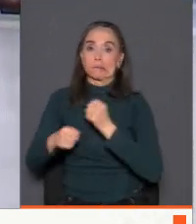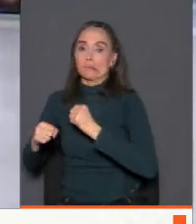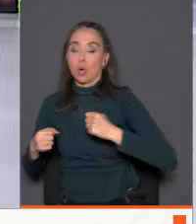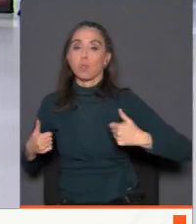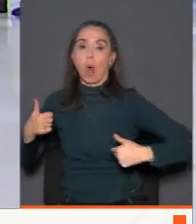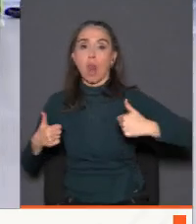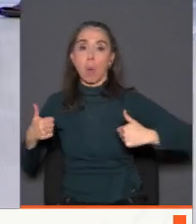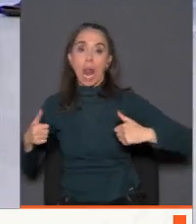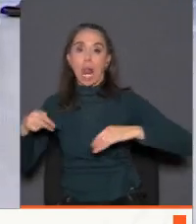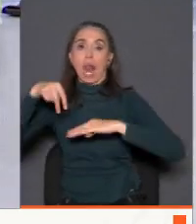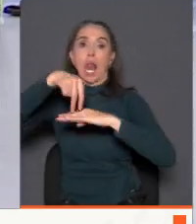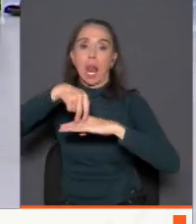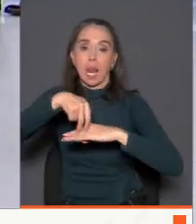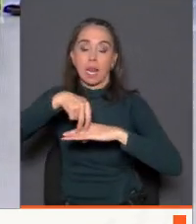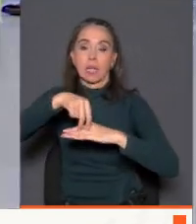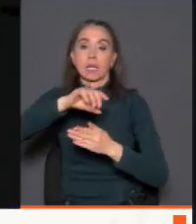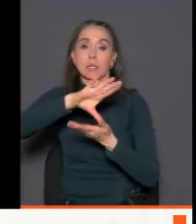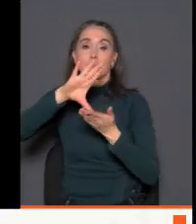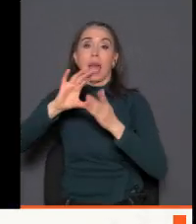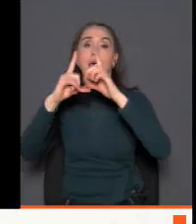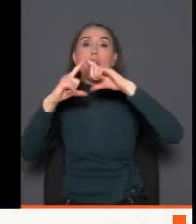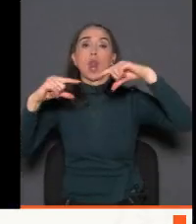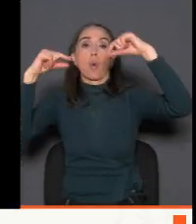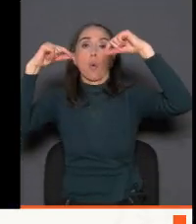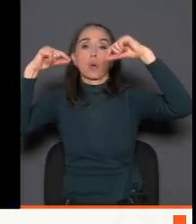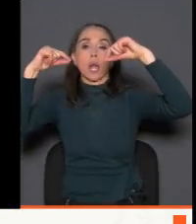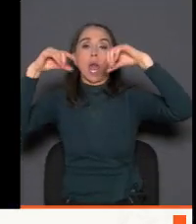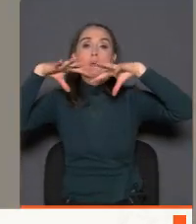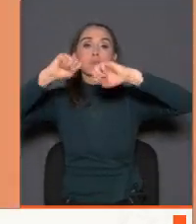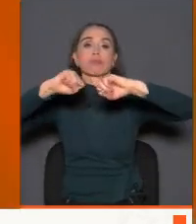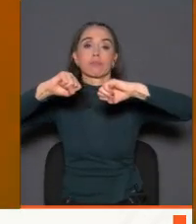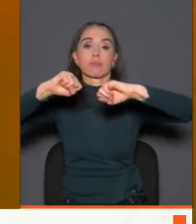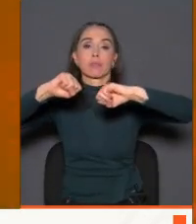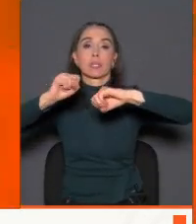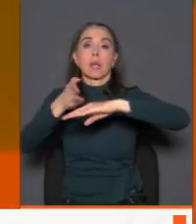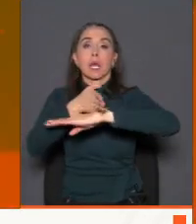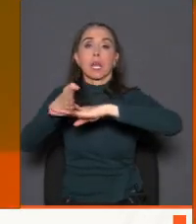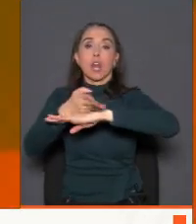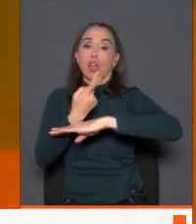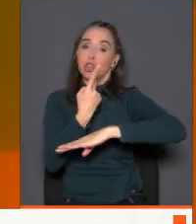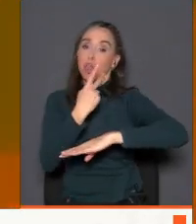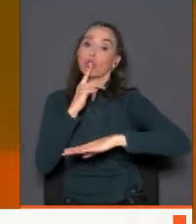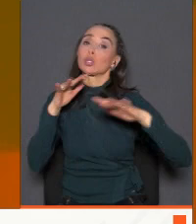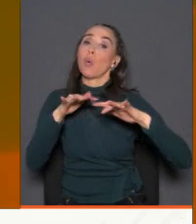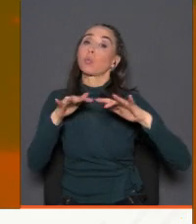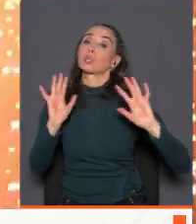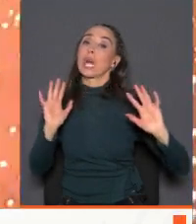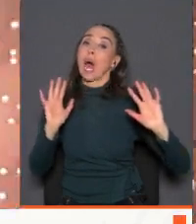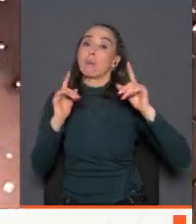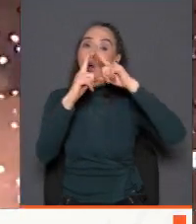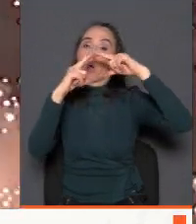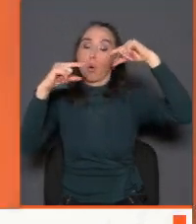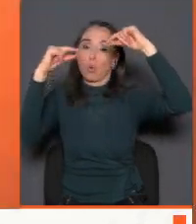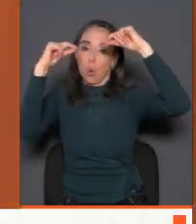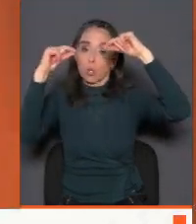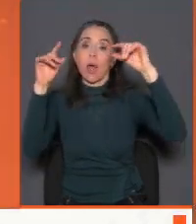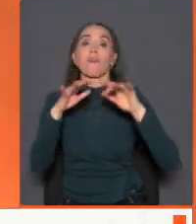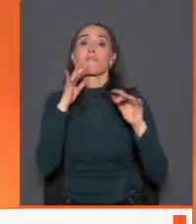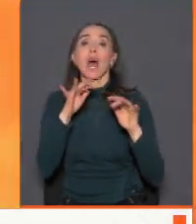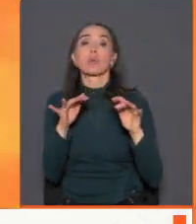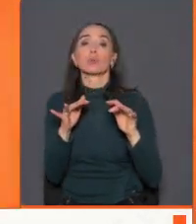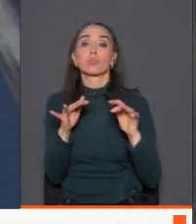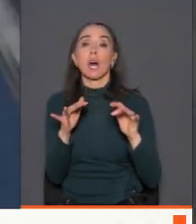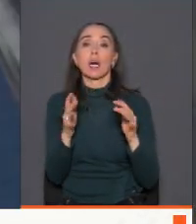que lleguen los países a la Luna y así haya un compartido uso de este espacio que se va a utilizar incluso como